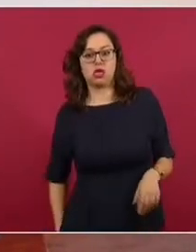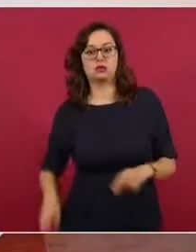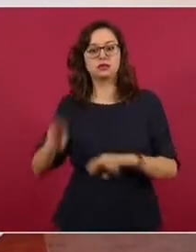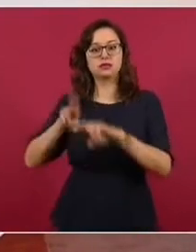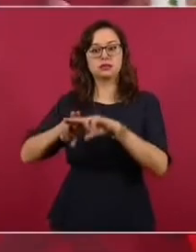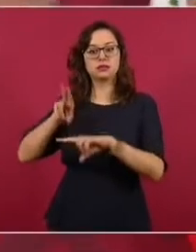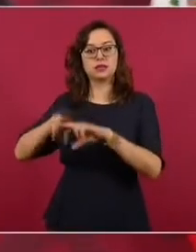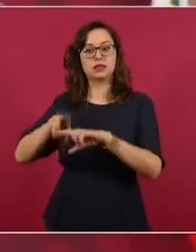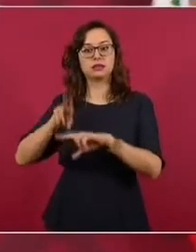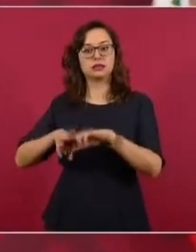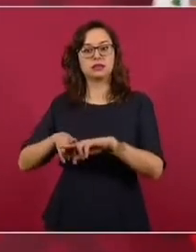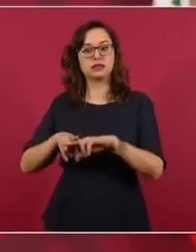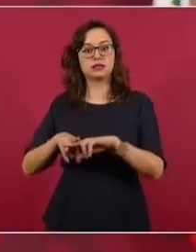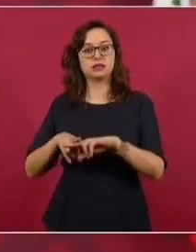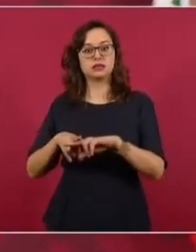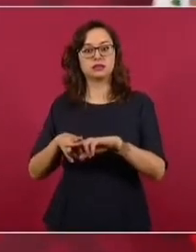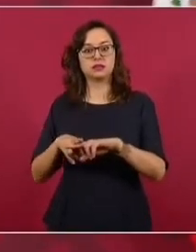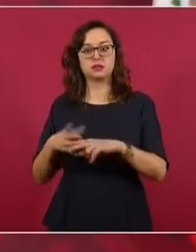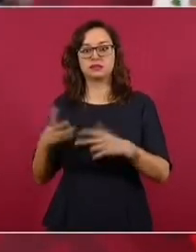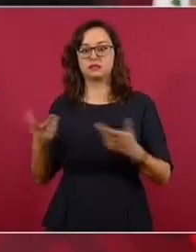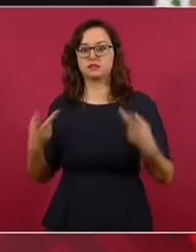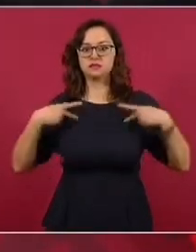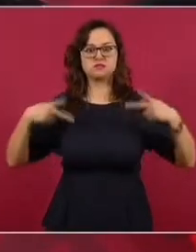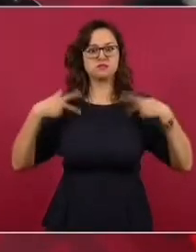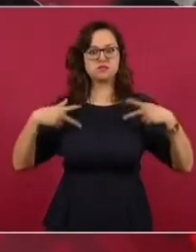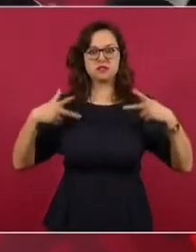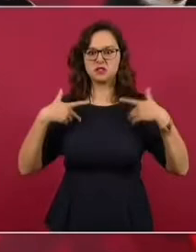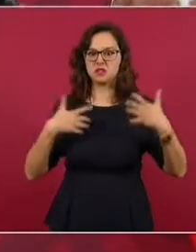deteniendo la camioneta, y de repente arranca la camioneta